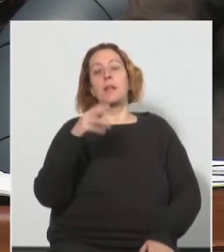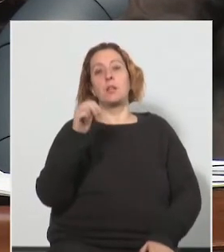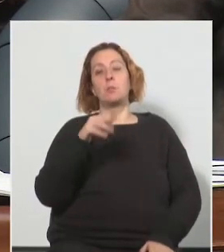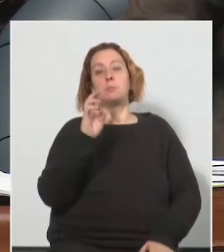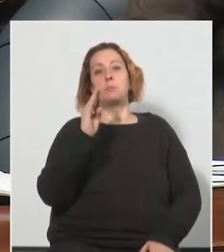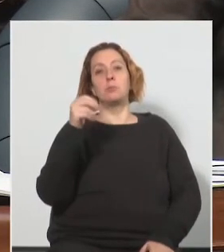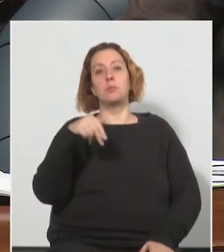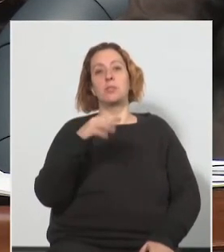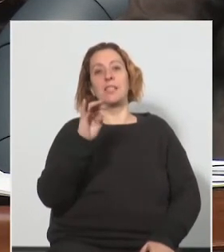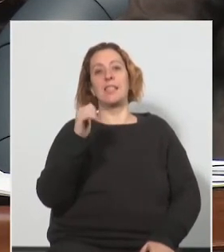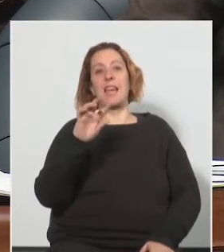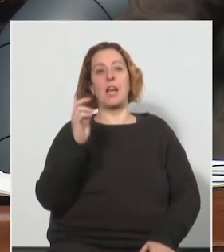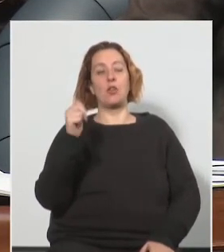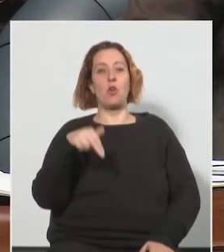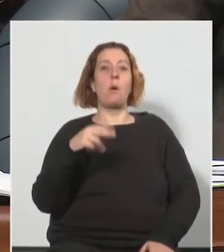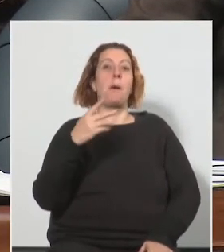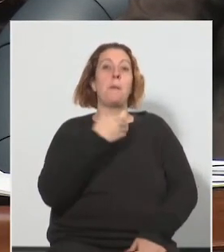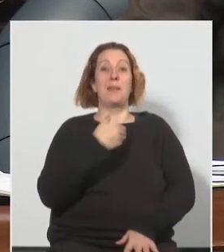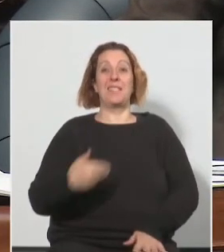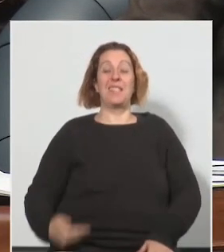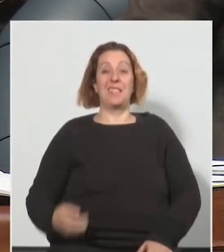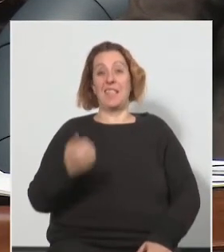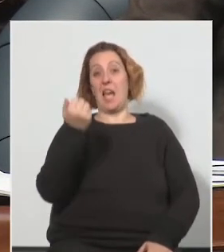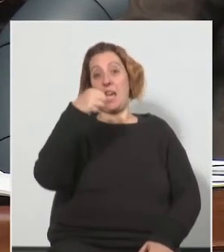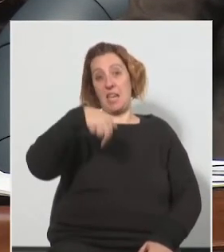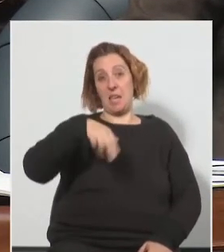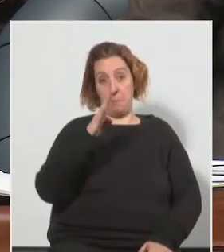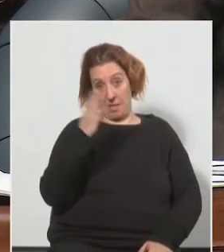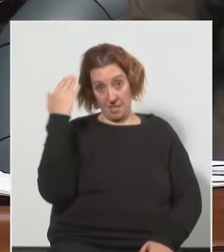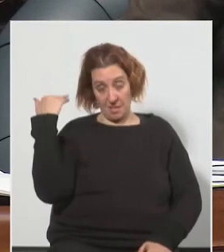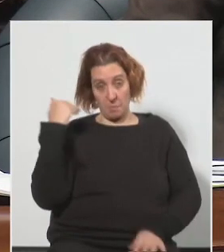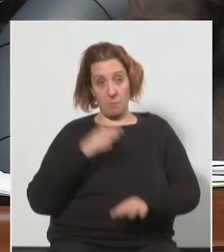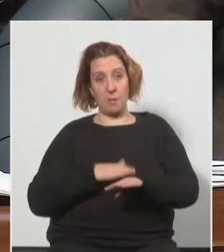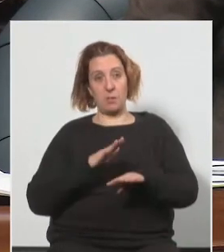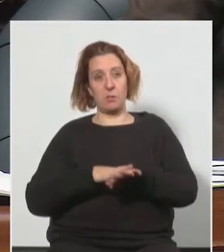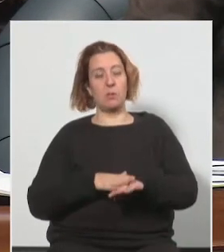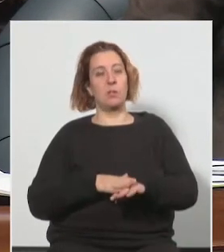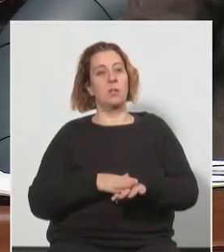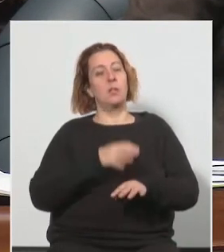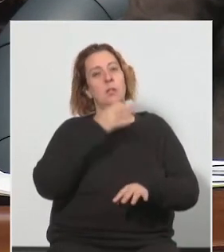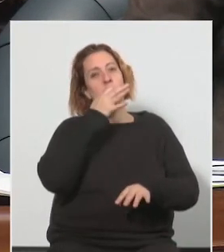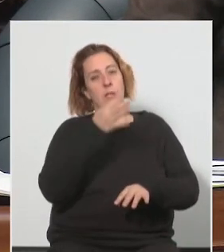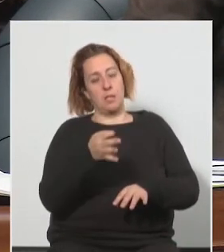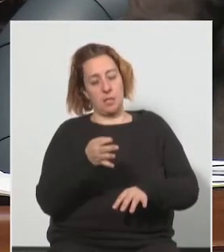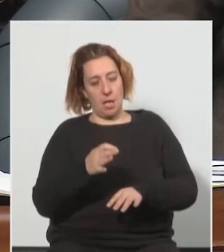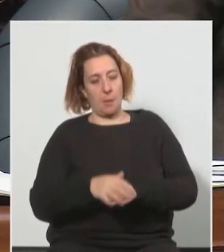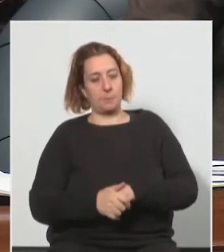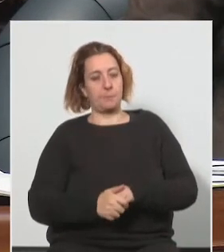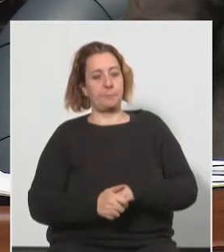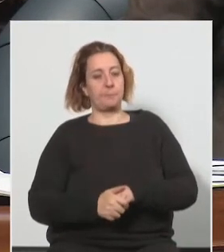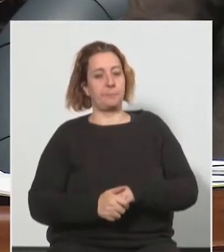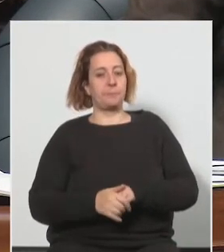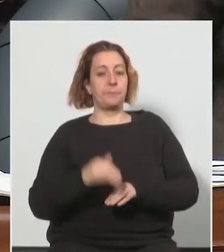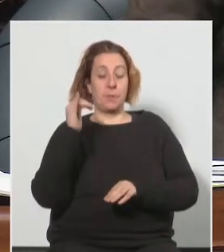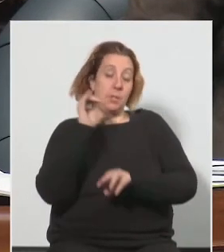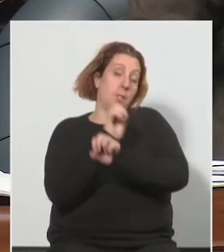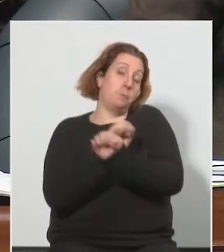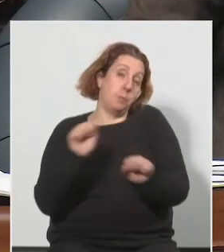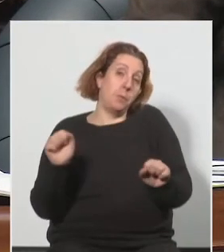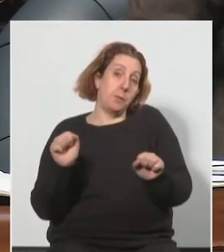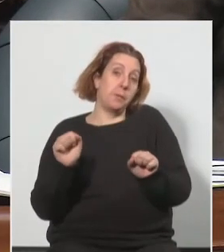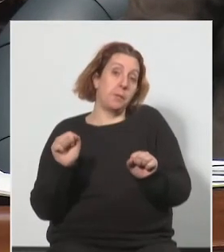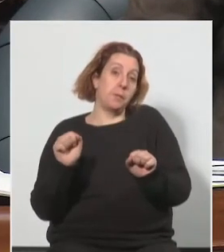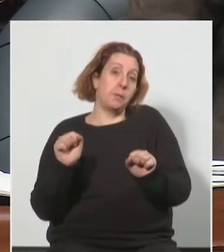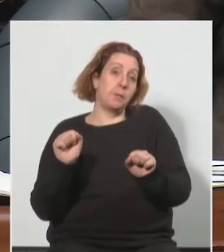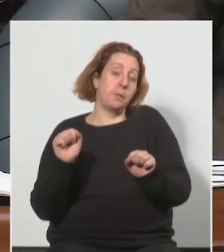Puntigliano, entonces presidente de la ANP, si bien decía, entre comillas, Si bien es posible